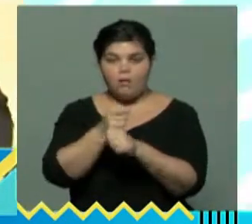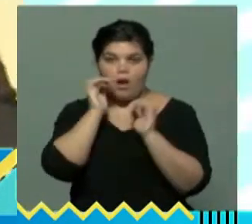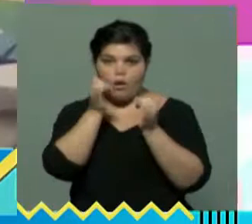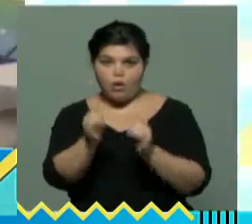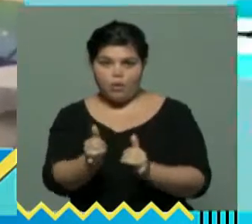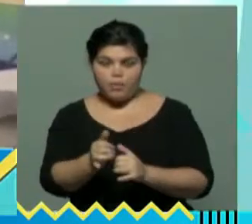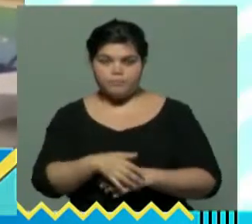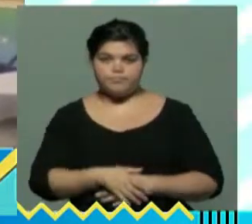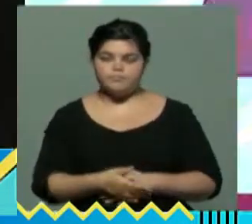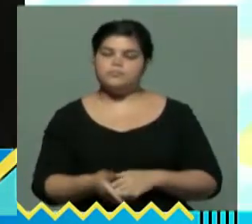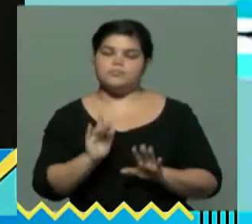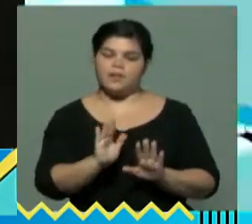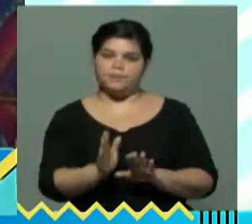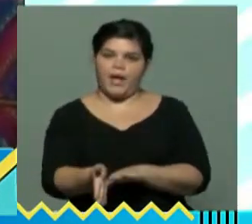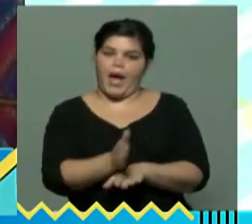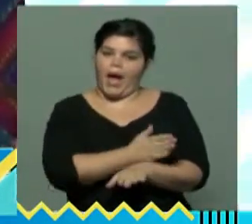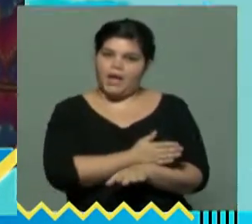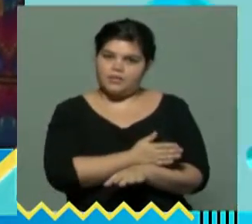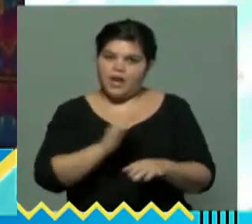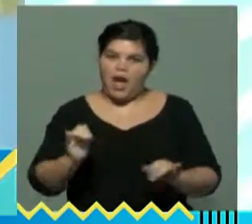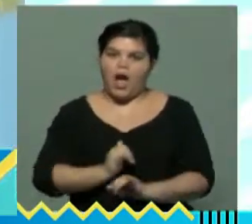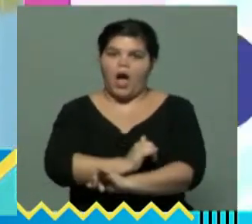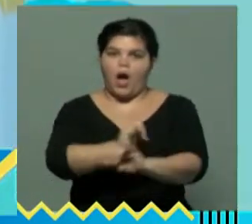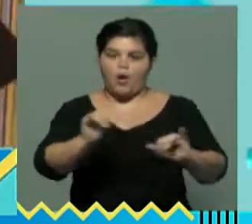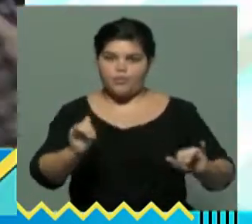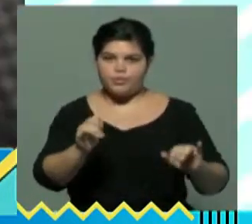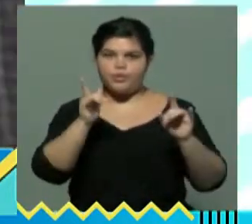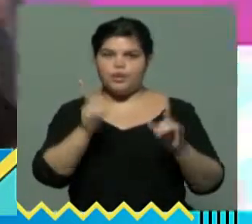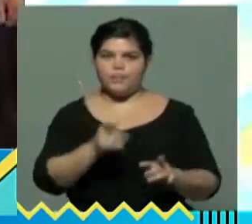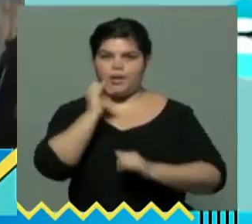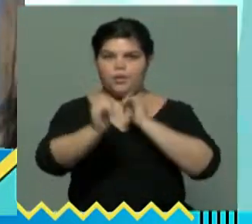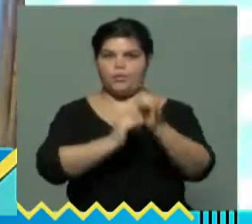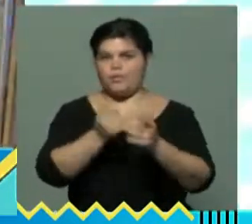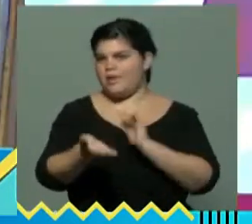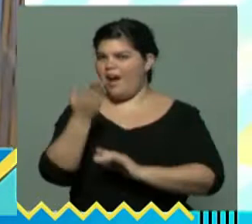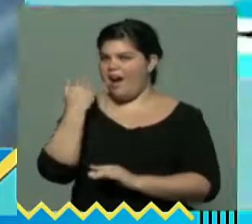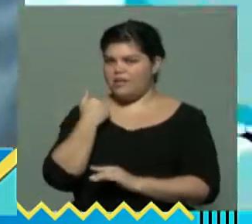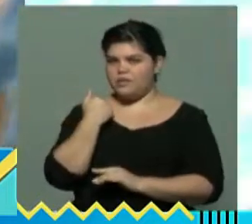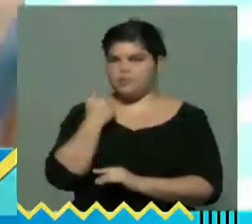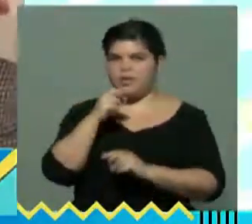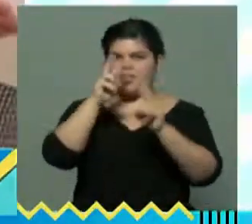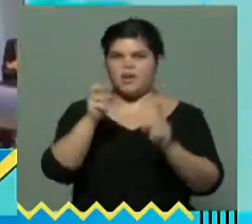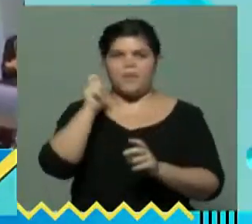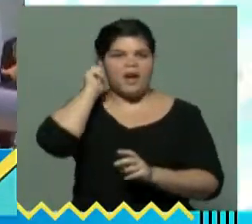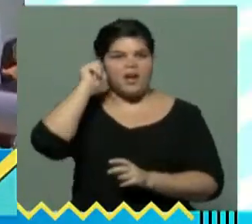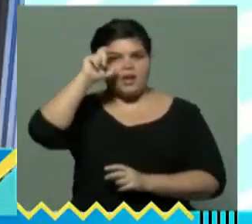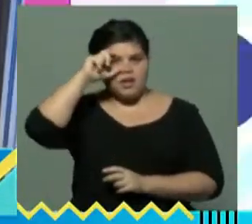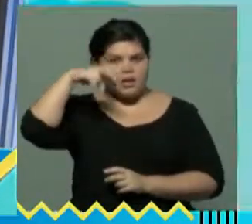eso, una noticia y con una consideración sobre lo que conversaban recién sobre el tema de género, ¿no?